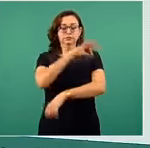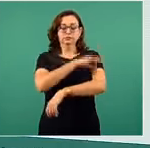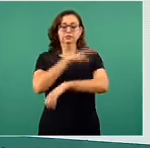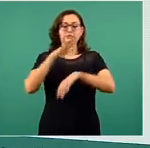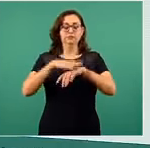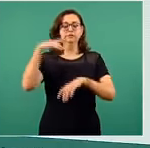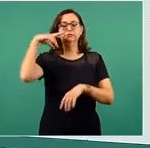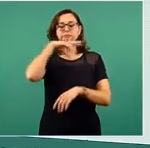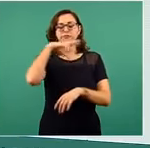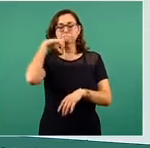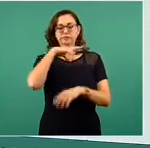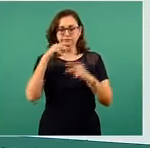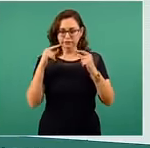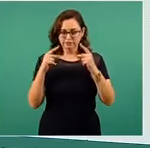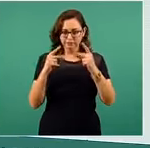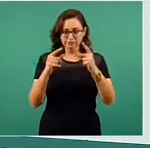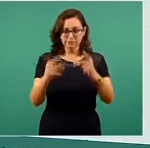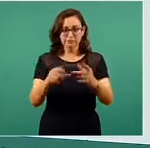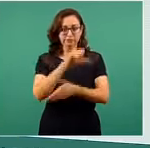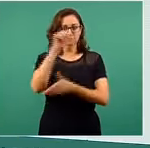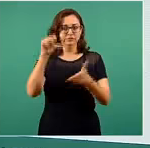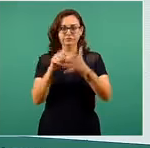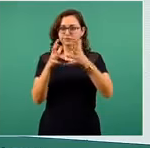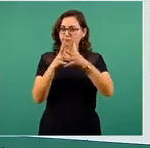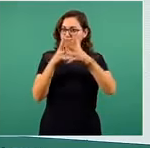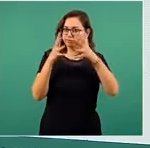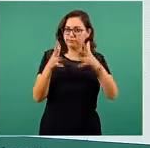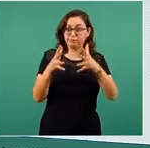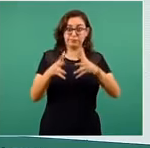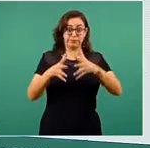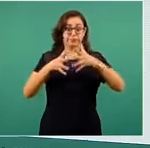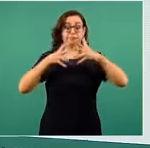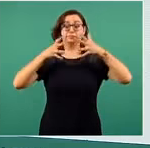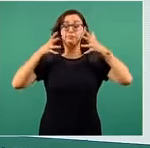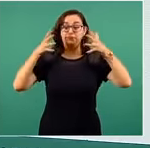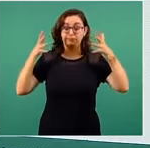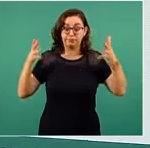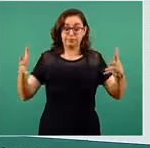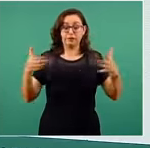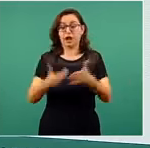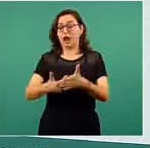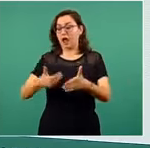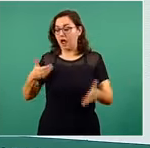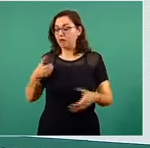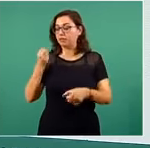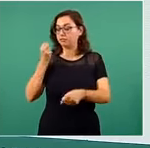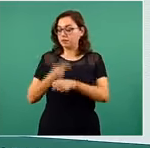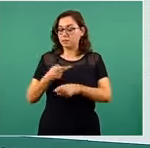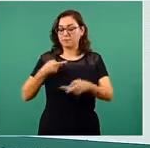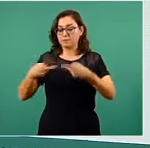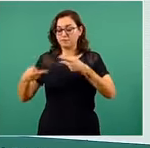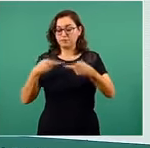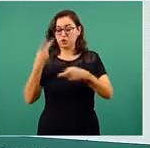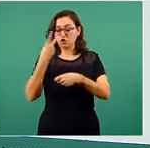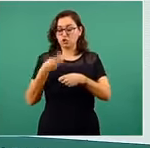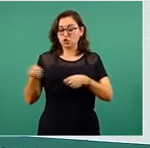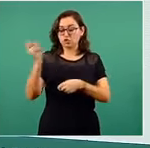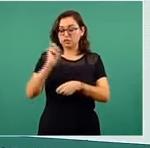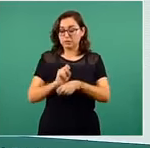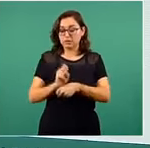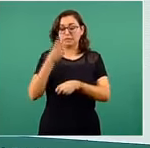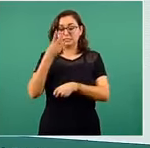más eficientes. Macrocentros, megacentros, planeación anticipada de al menos 2 semanas, en algunos